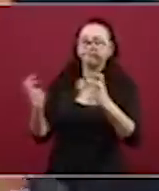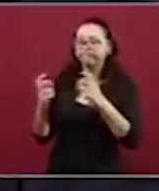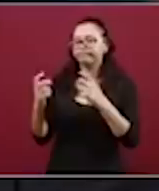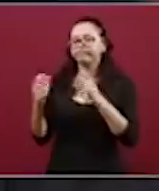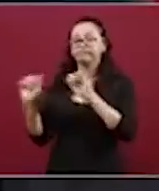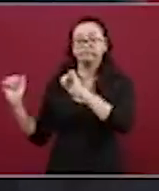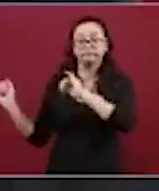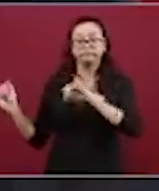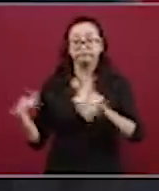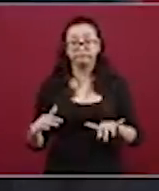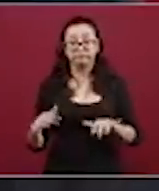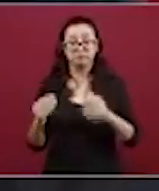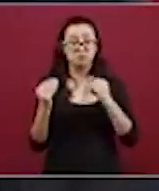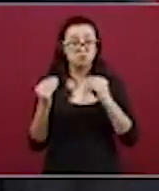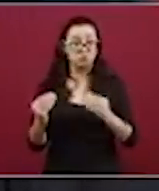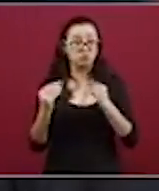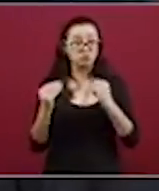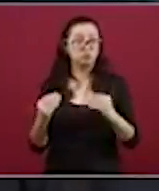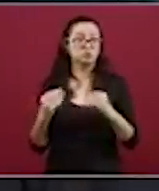acudieron muchos,